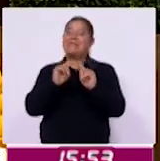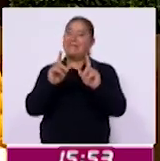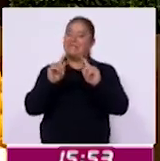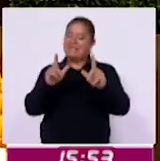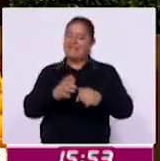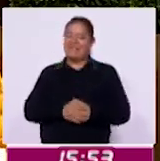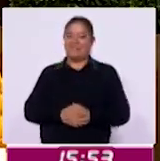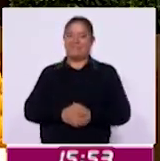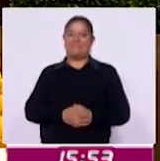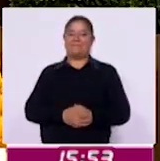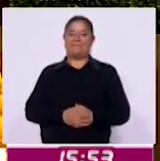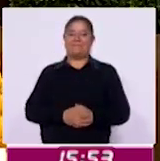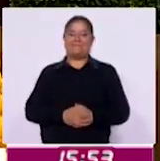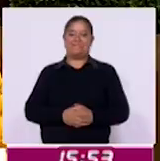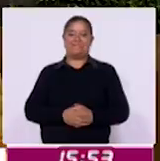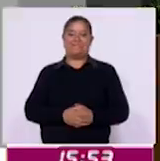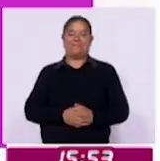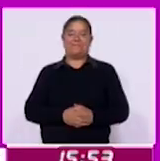en esta justa.